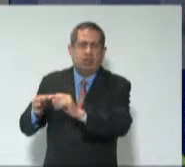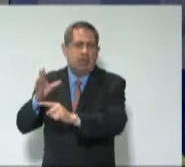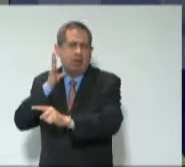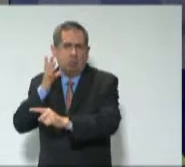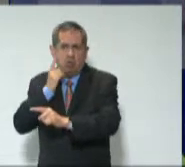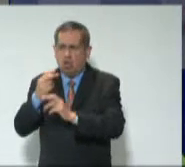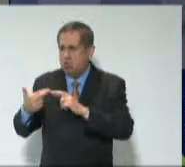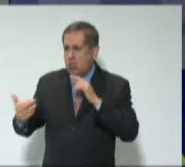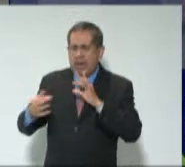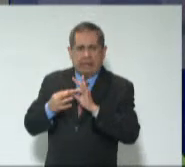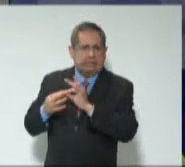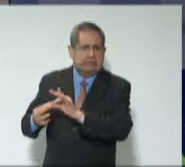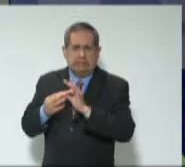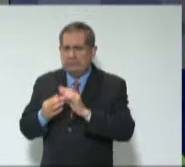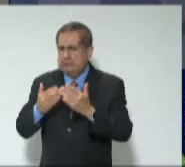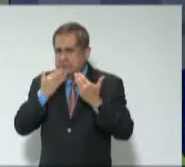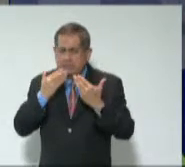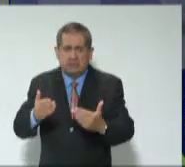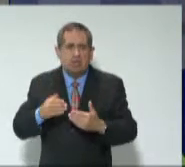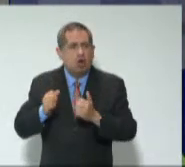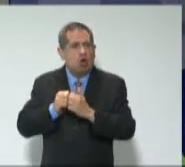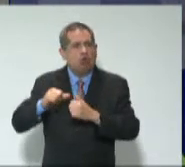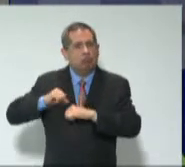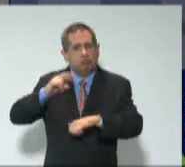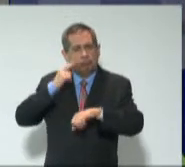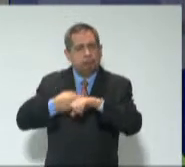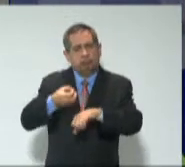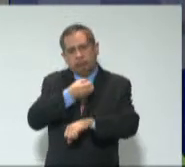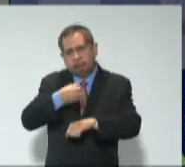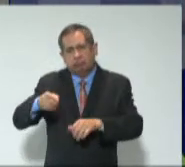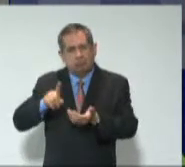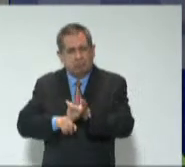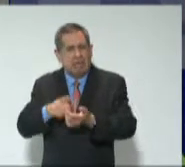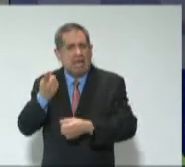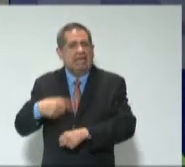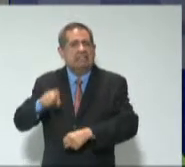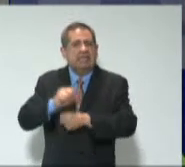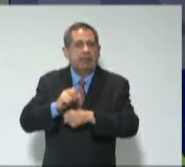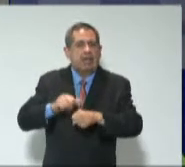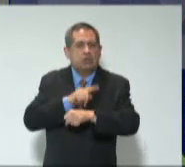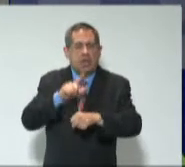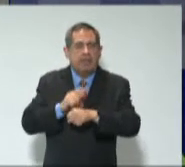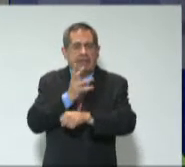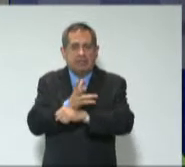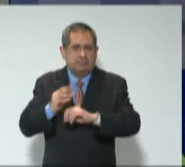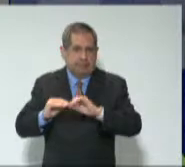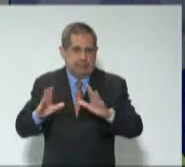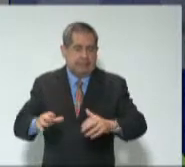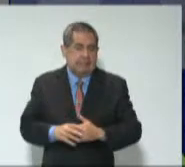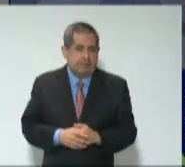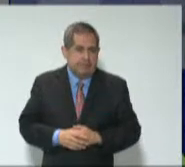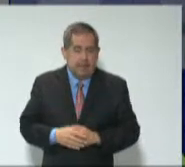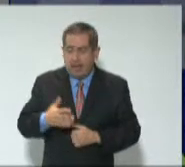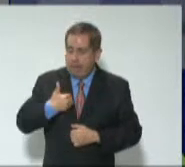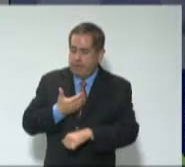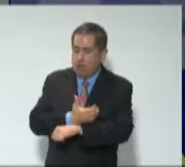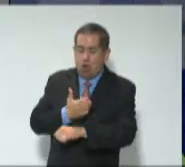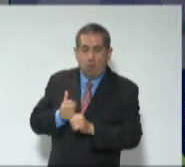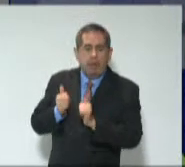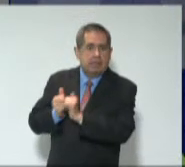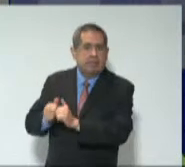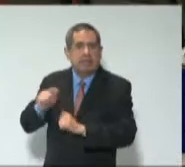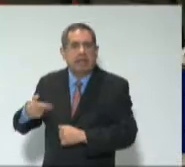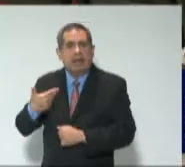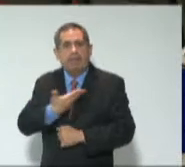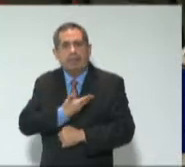con la cámara de diputados y por la organización de esta semana de la transparencia a mi colega